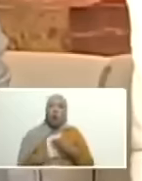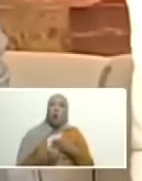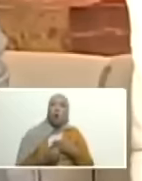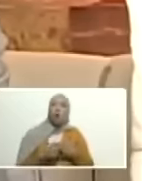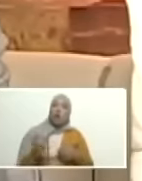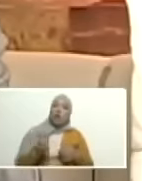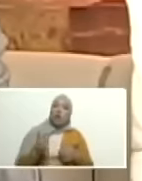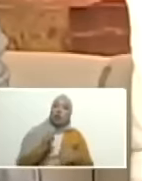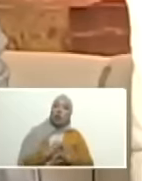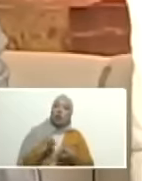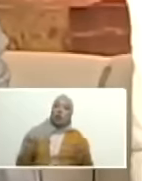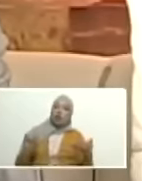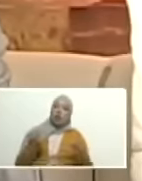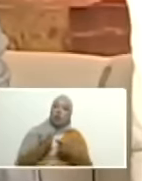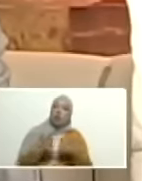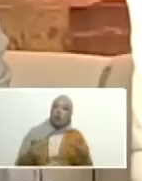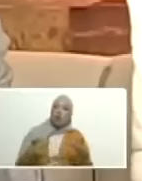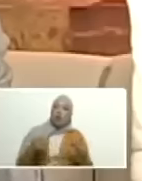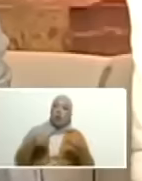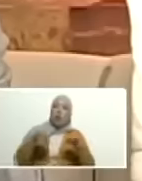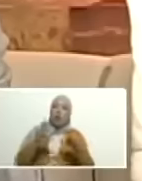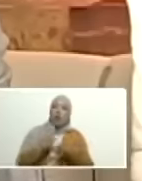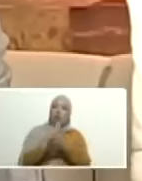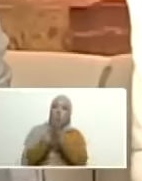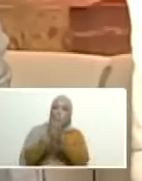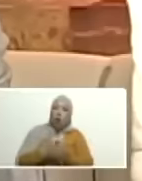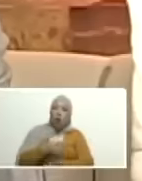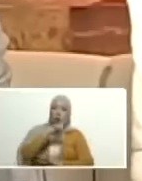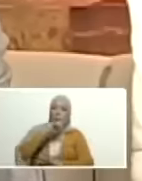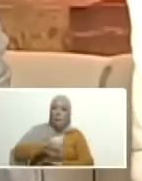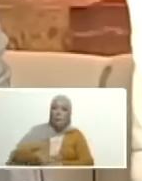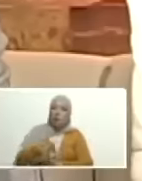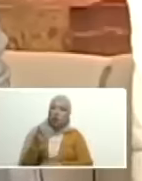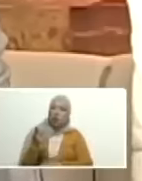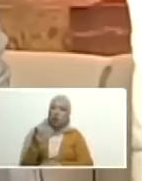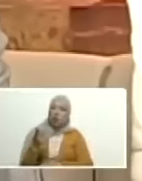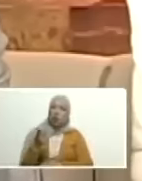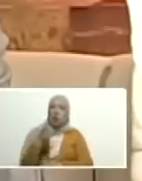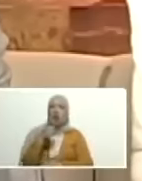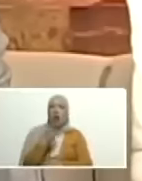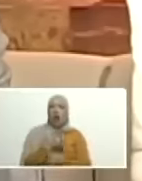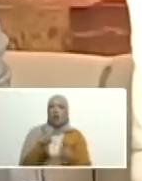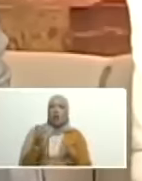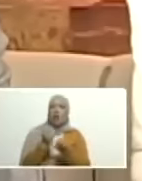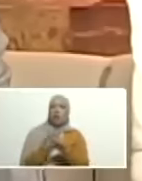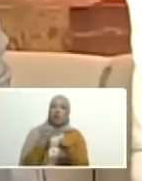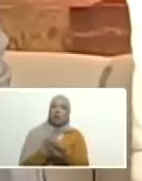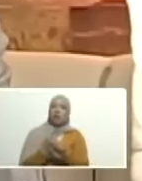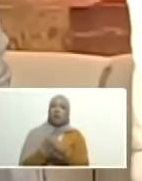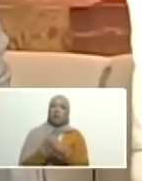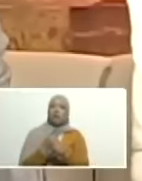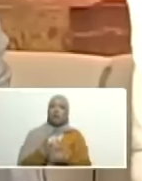Venezuela independiente y soberana. Cesen en sus odios, en su deseo de revancha.